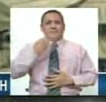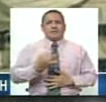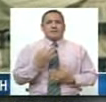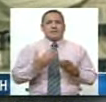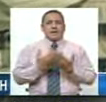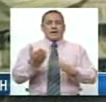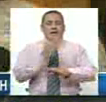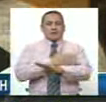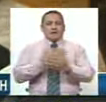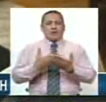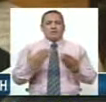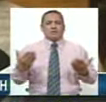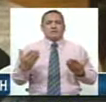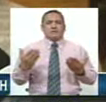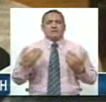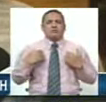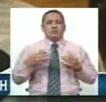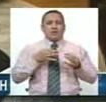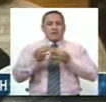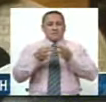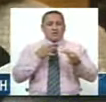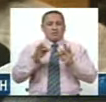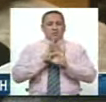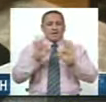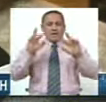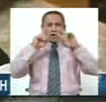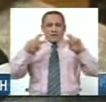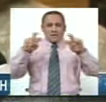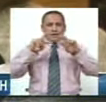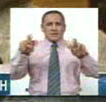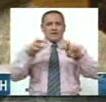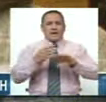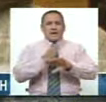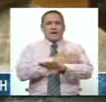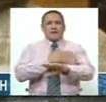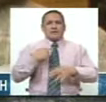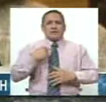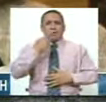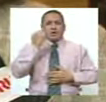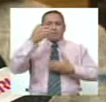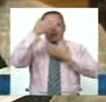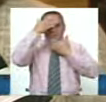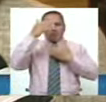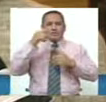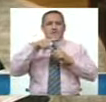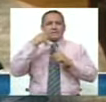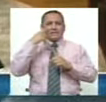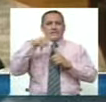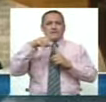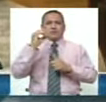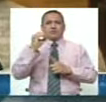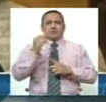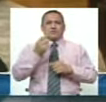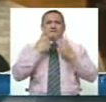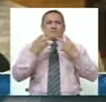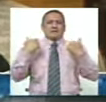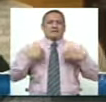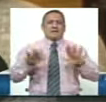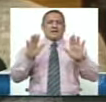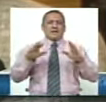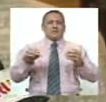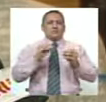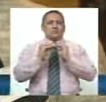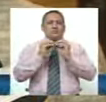caso de los comandos. No me explico yo que se vuelva a revisar el caso del terrorista Tito, ¿no? Ya eso está pues requete oleado